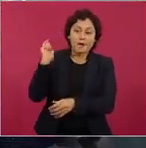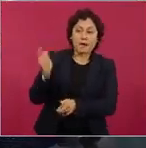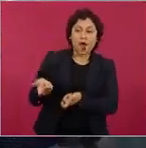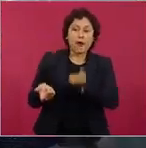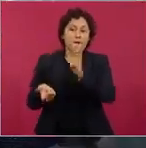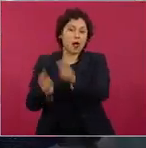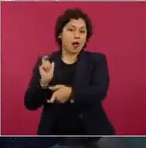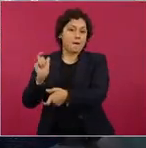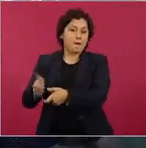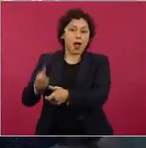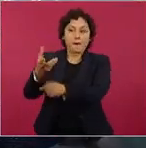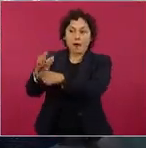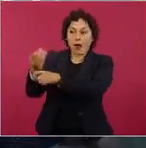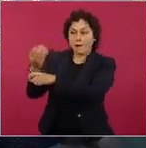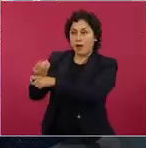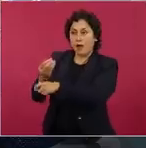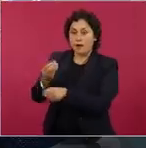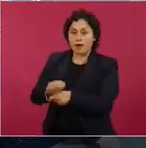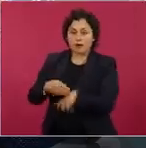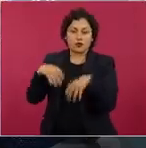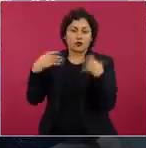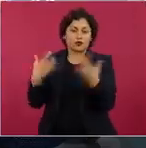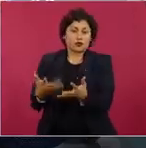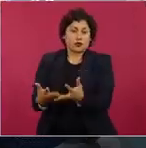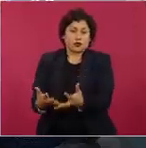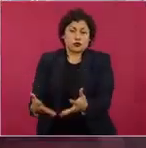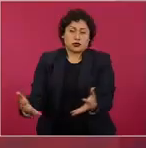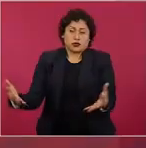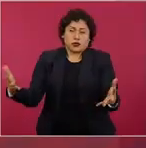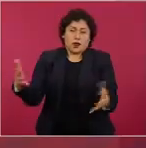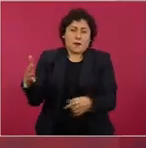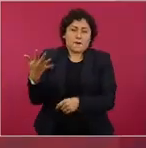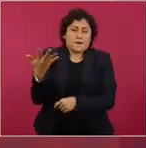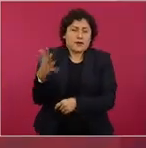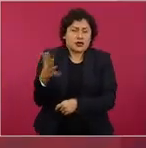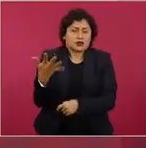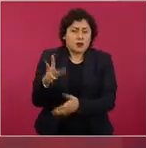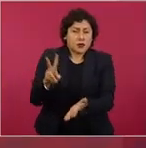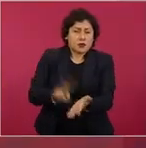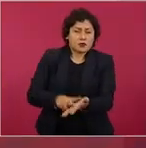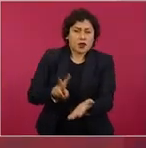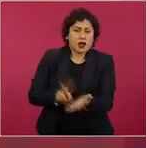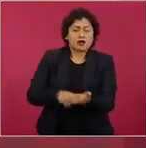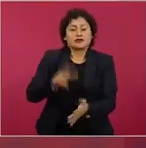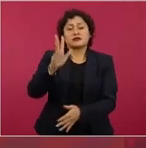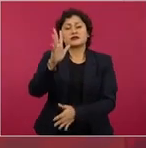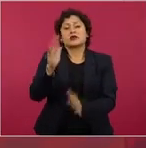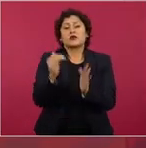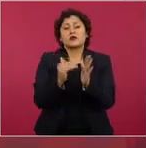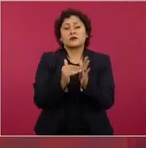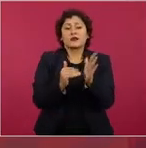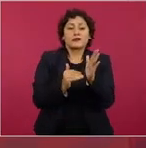Y ya es una cantidad de alrededor de 5,000 millones de pesos.